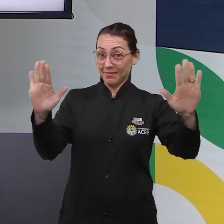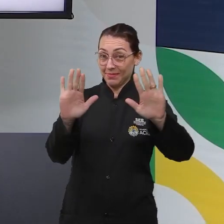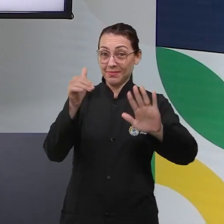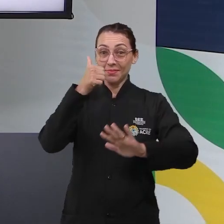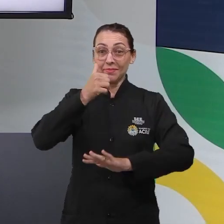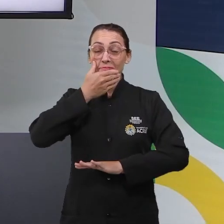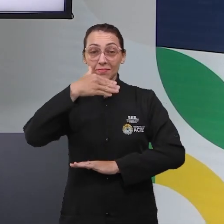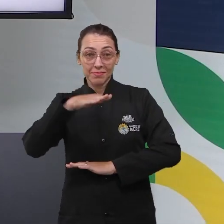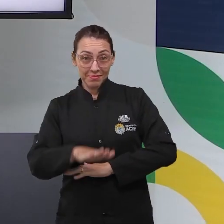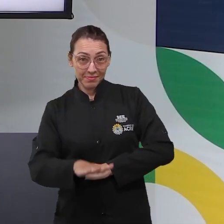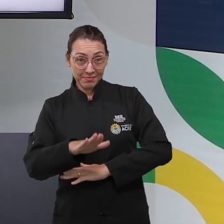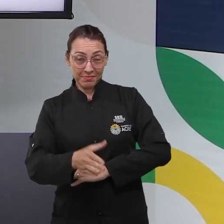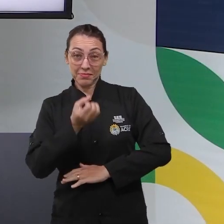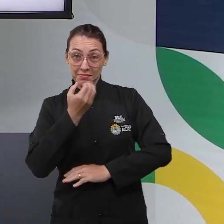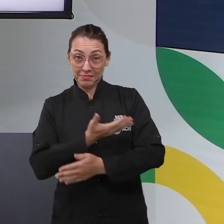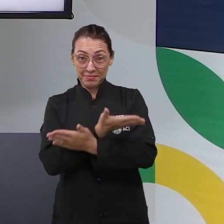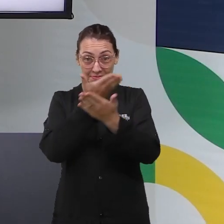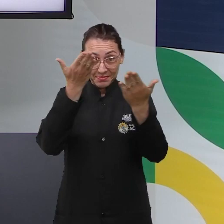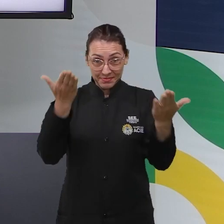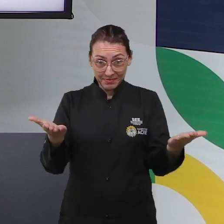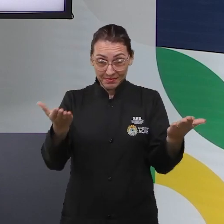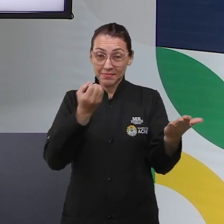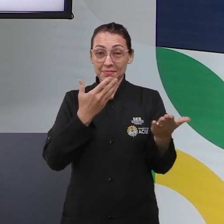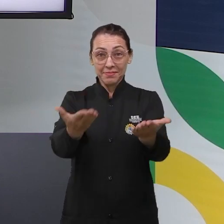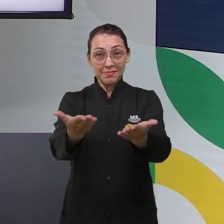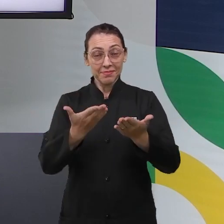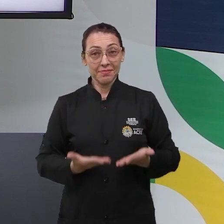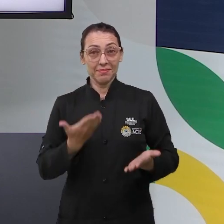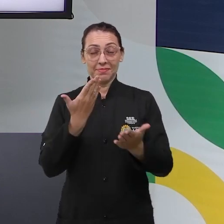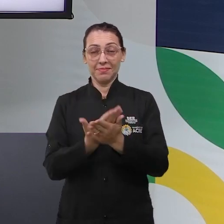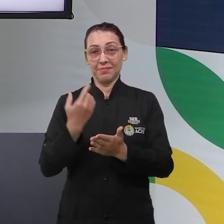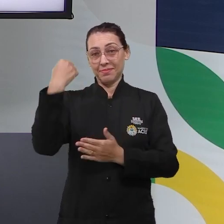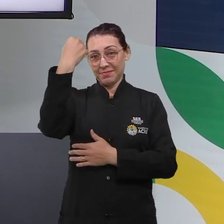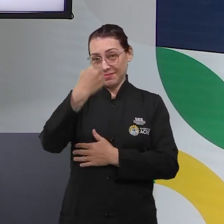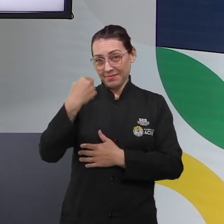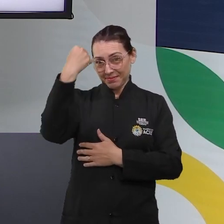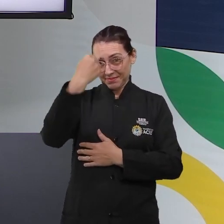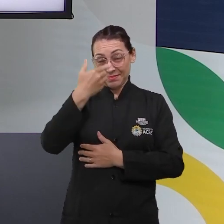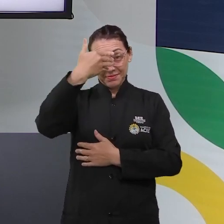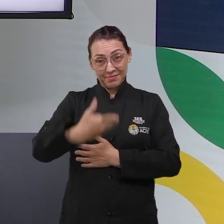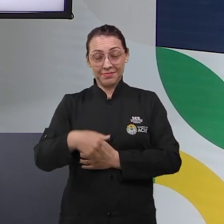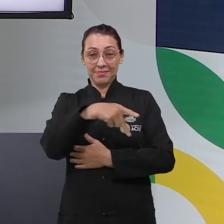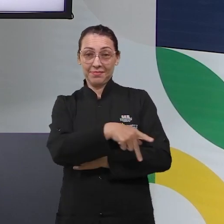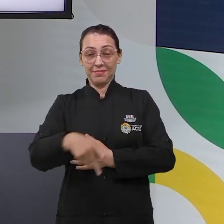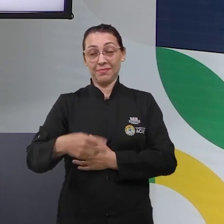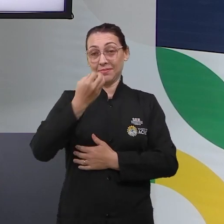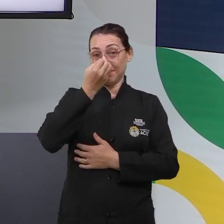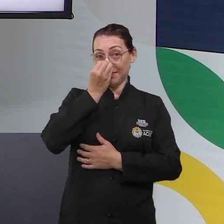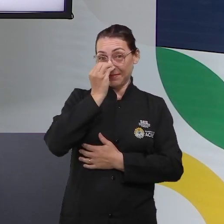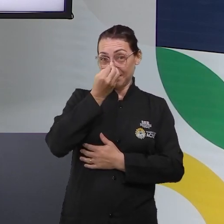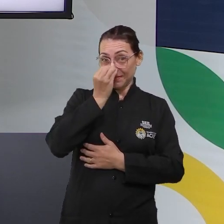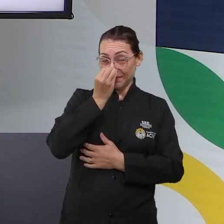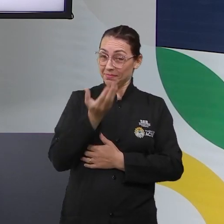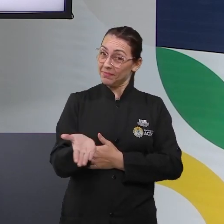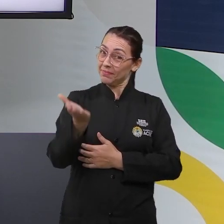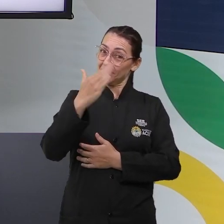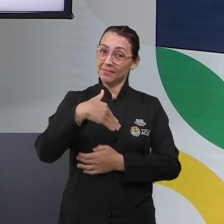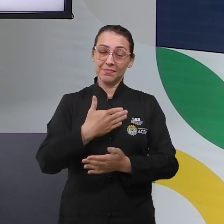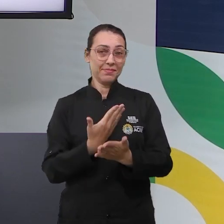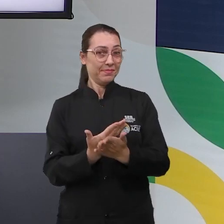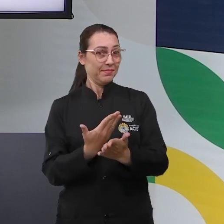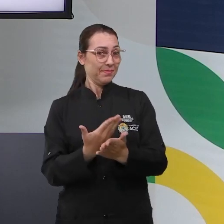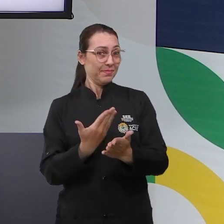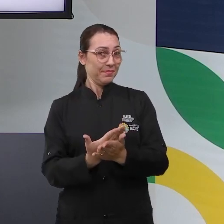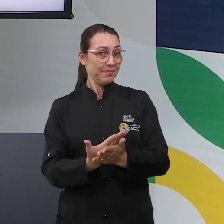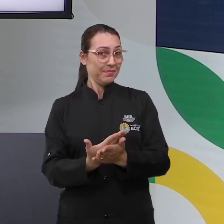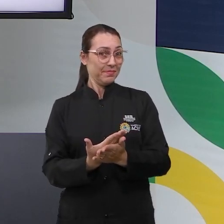Hola chicos y chicas, ¿qué tal? ¿Todo bien? Sean bienvenidos a más una clase de español. Yo soy Daniel. Vamos a estudiar,